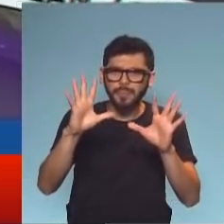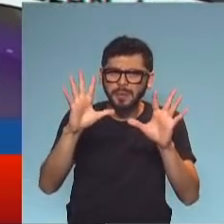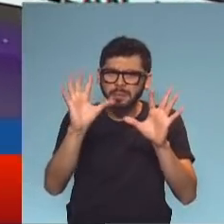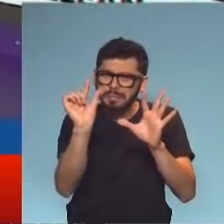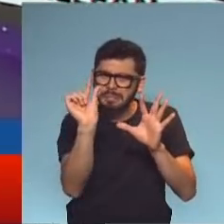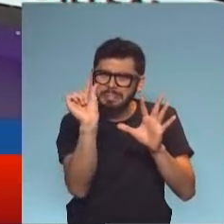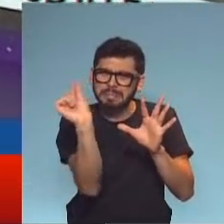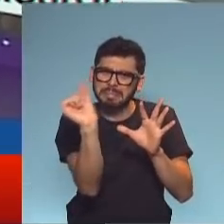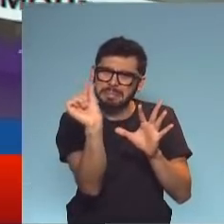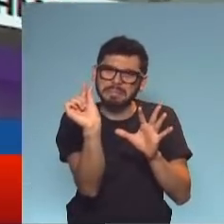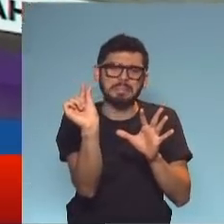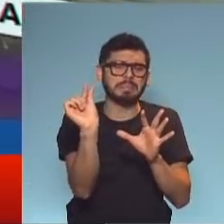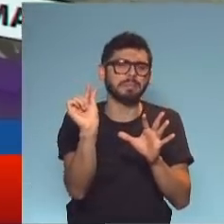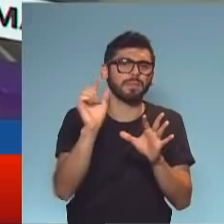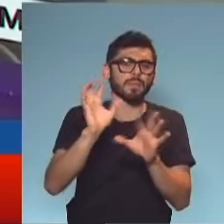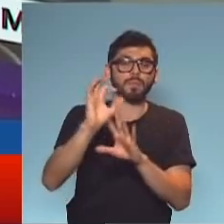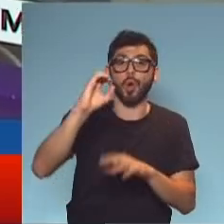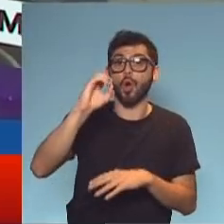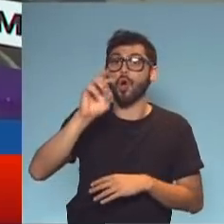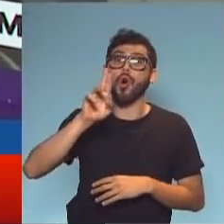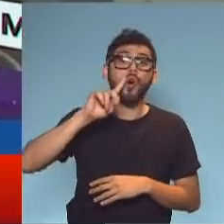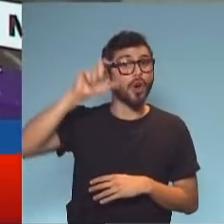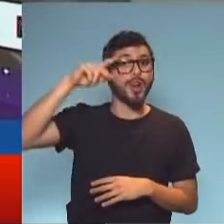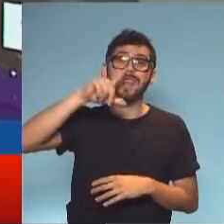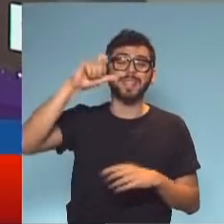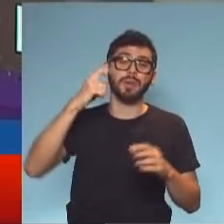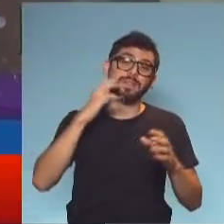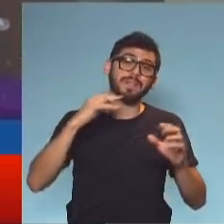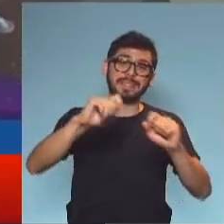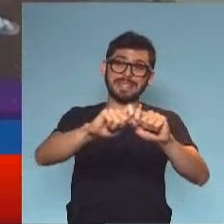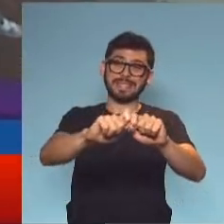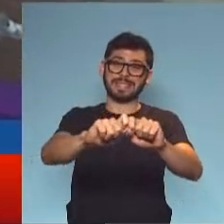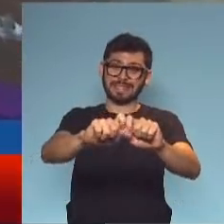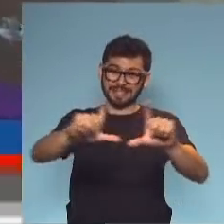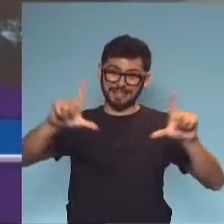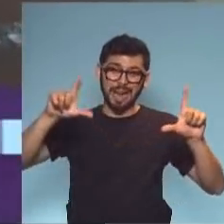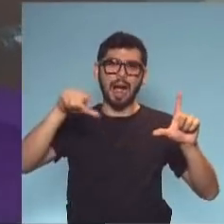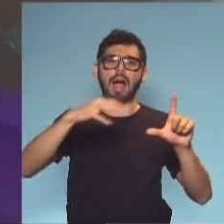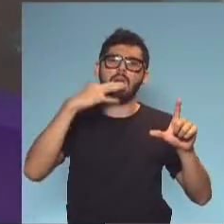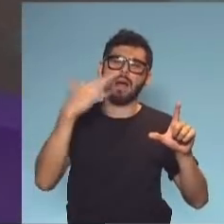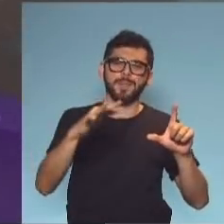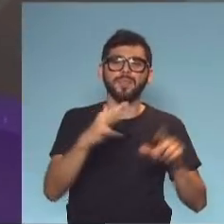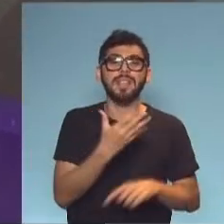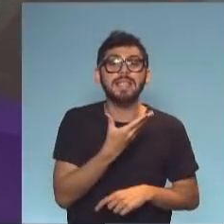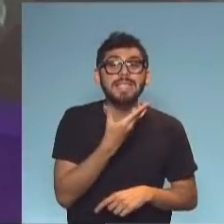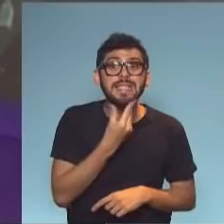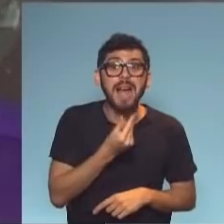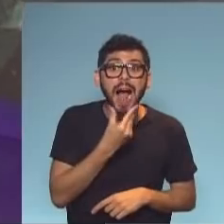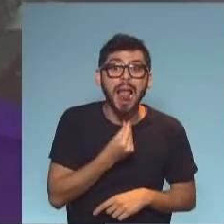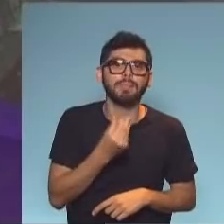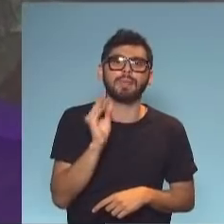Medio Oriente, muy chiquito, pero tenemos que acercar el mapa en este caso para entender. Israel es la parte